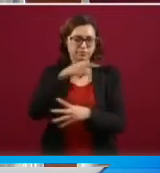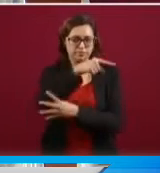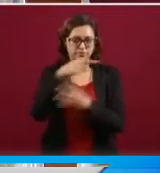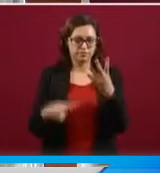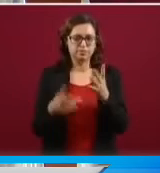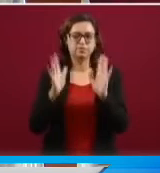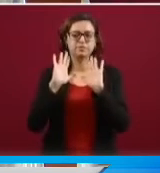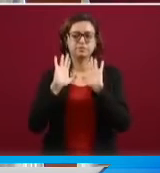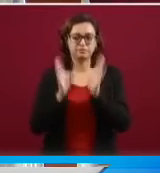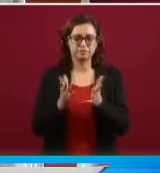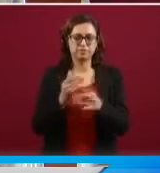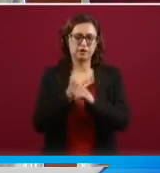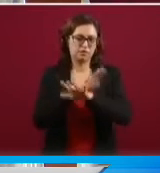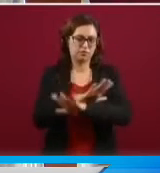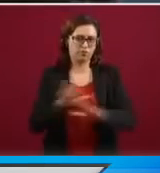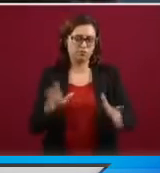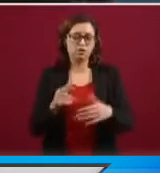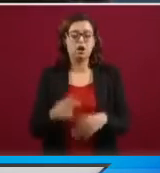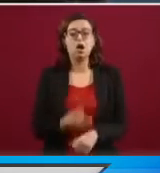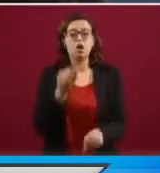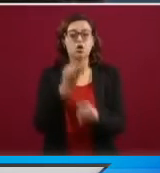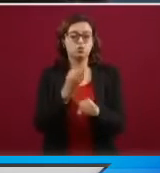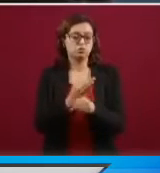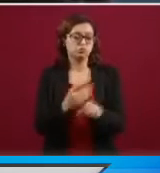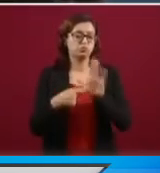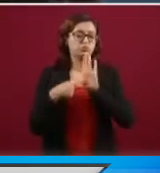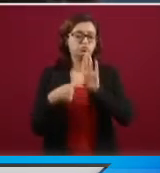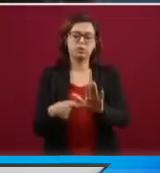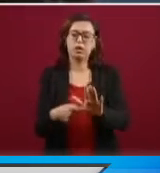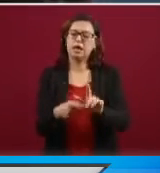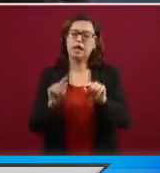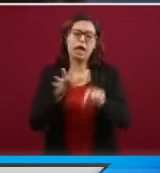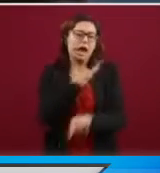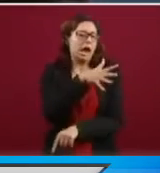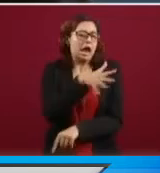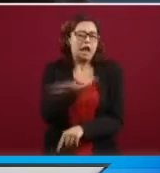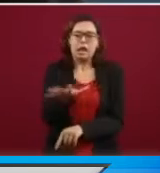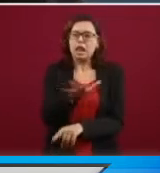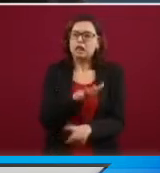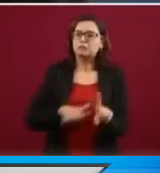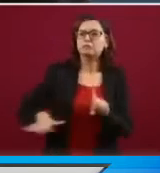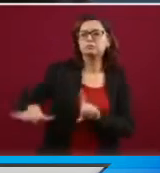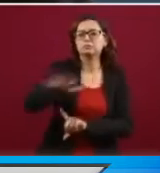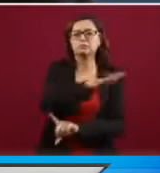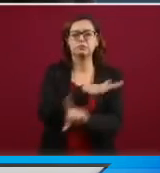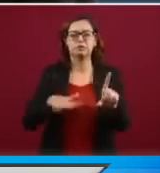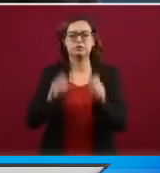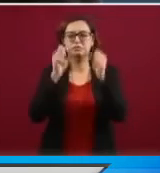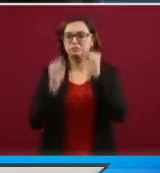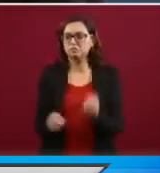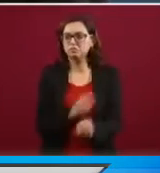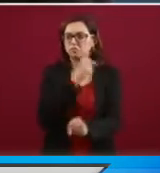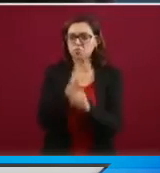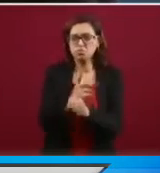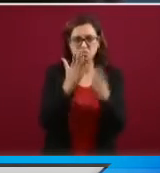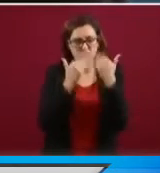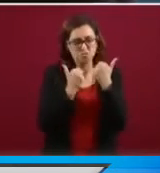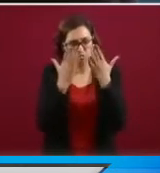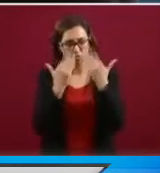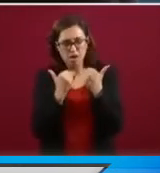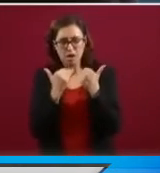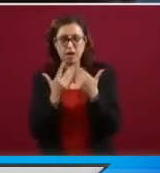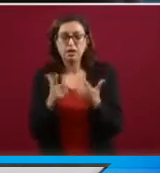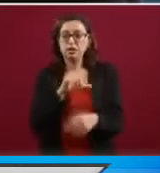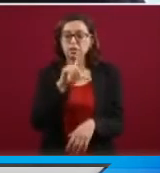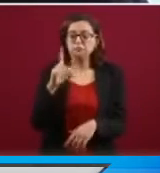personas relacionadas con el crimen organizado, en las que se encuentran más de 5.000 millones de pesos. Señala que se recibió el país con una crisis de